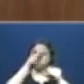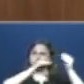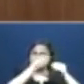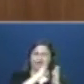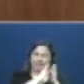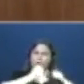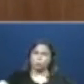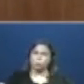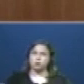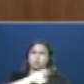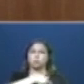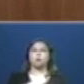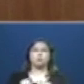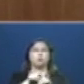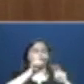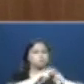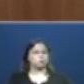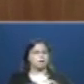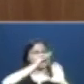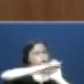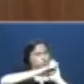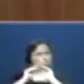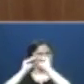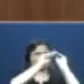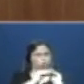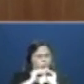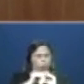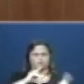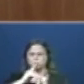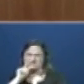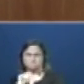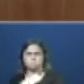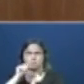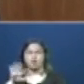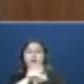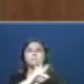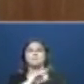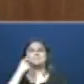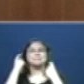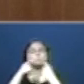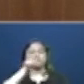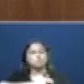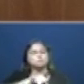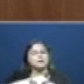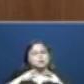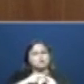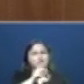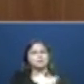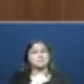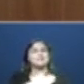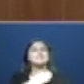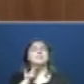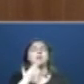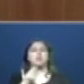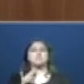entonces unificación de protocolos agilización de respuestas e incremento de alquiler social están siendo impulsadas por medio de un convenio de